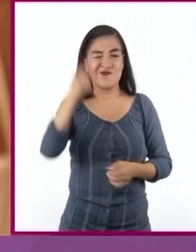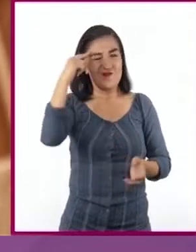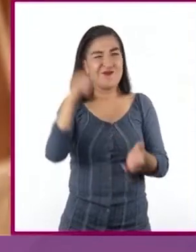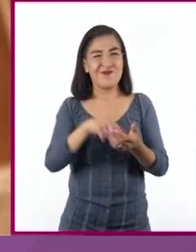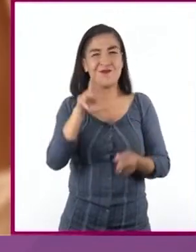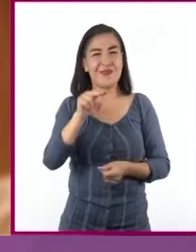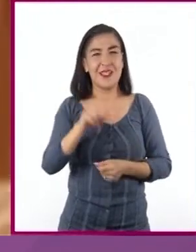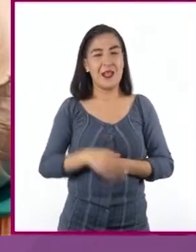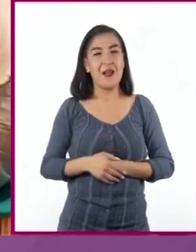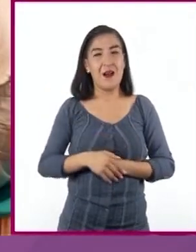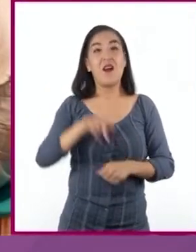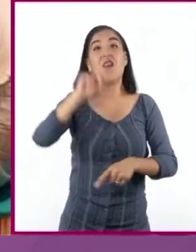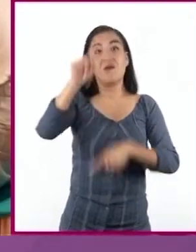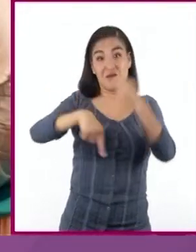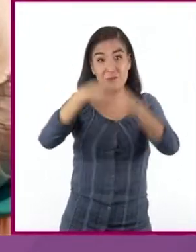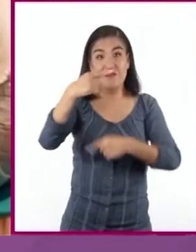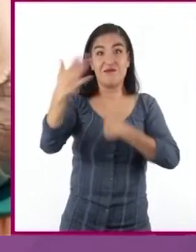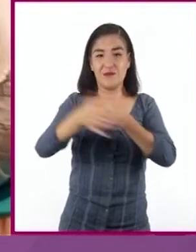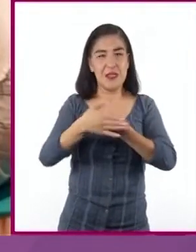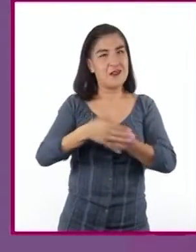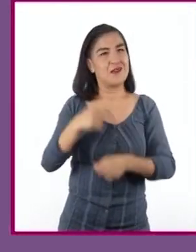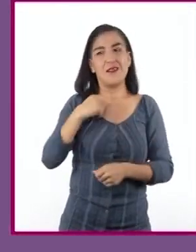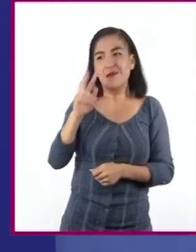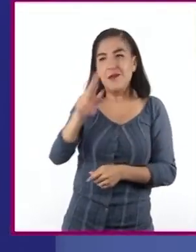vez no creeré todo lo que dice la publicidad.